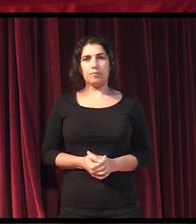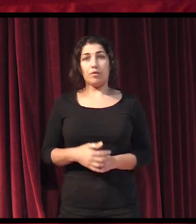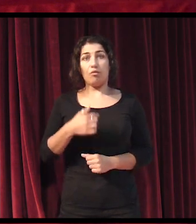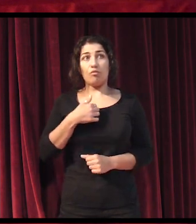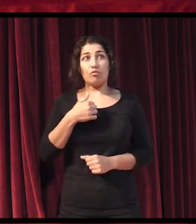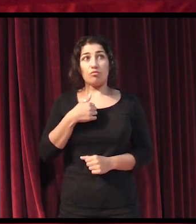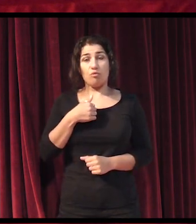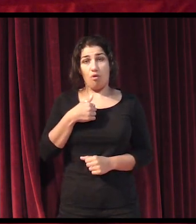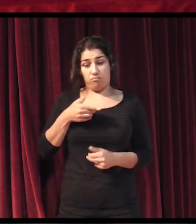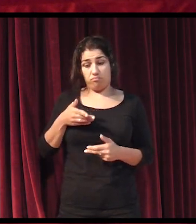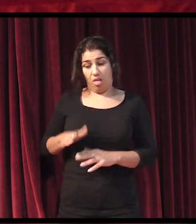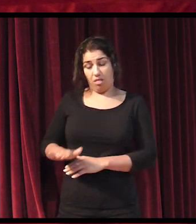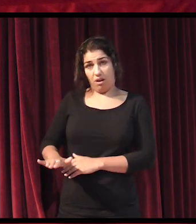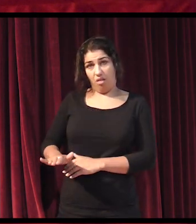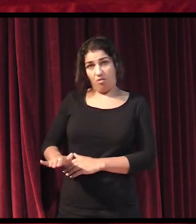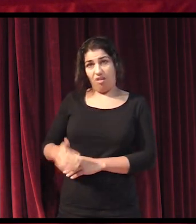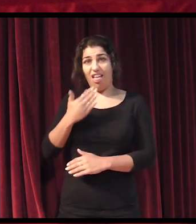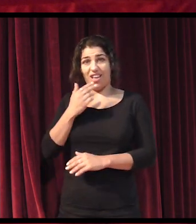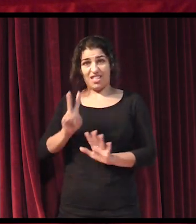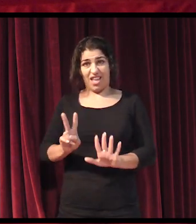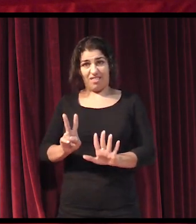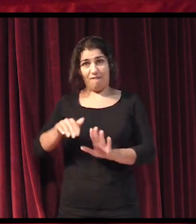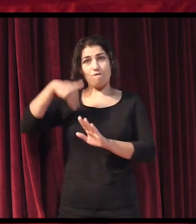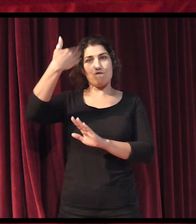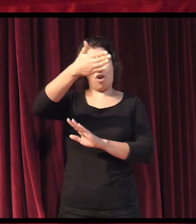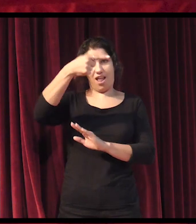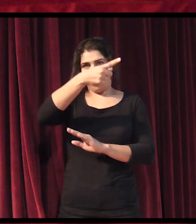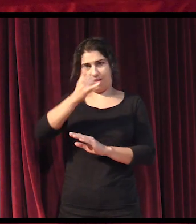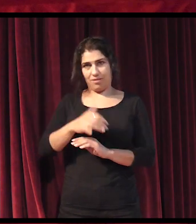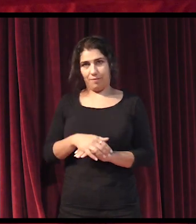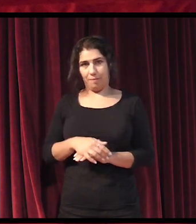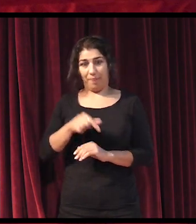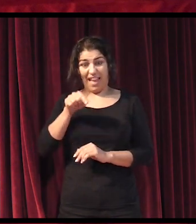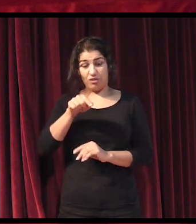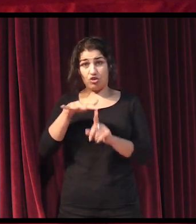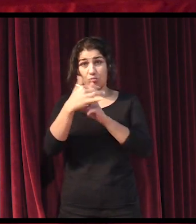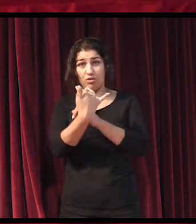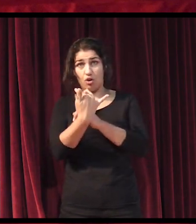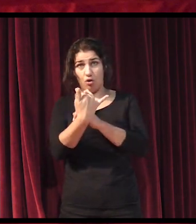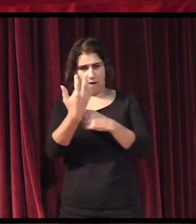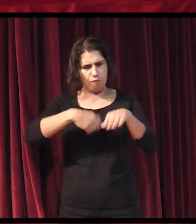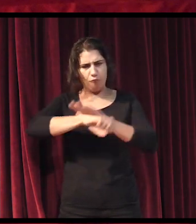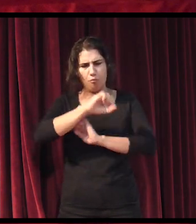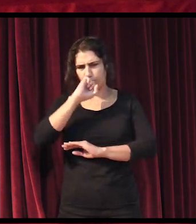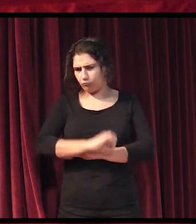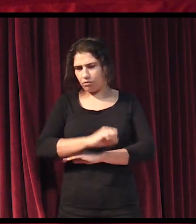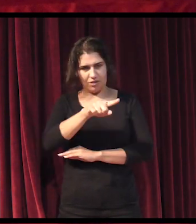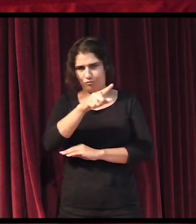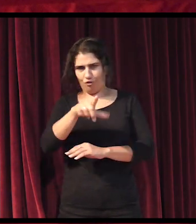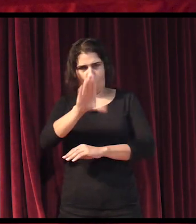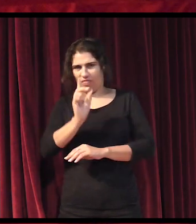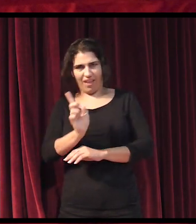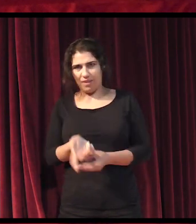yo tengo un enano de 7 años que está ahí fuera y esto no lo entiende, le gusta el fútbol también y esto